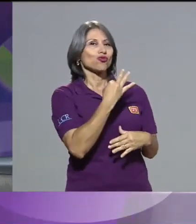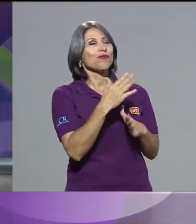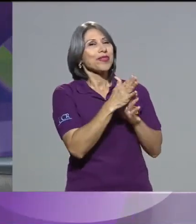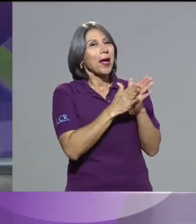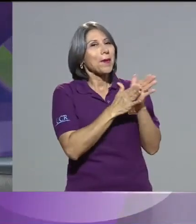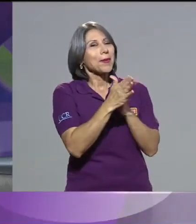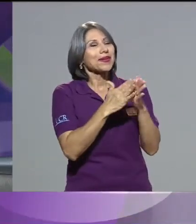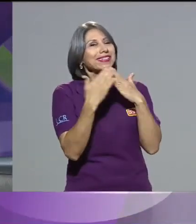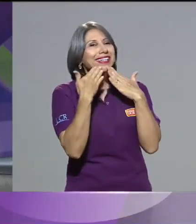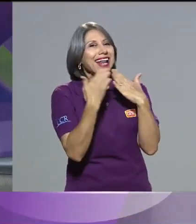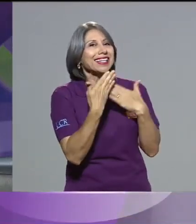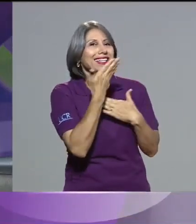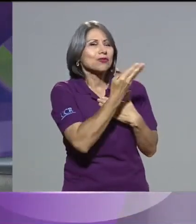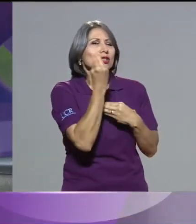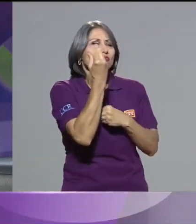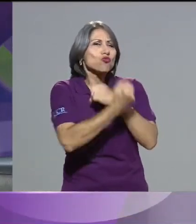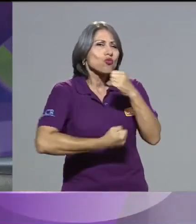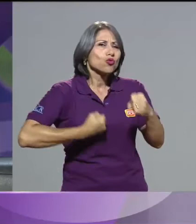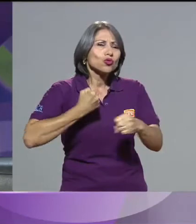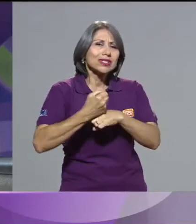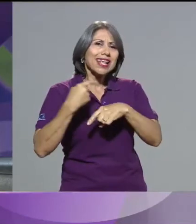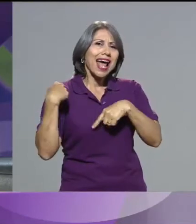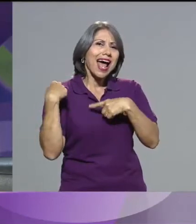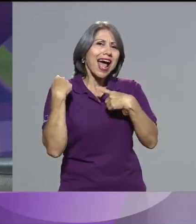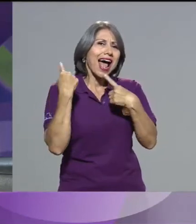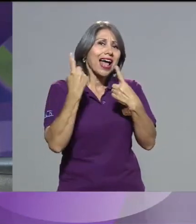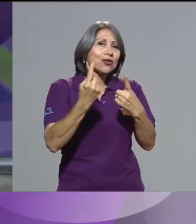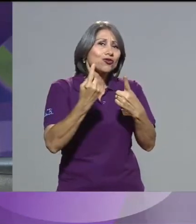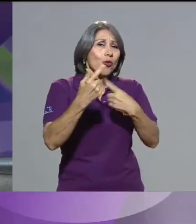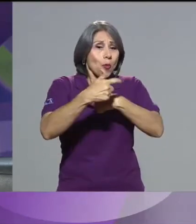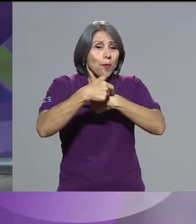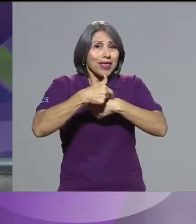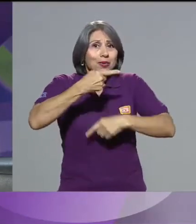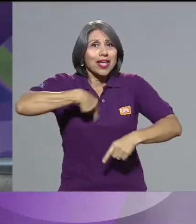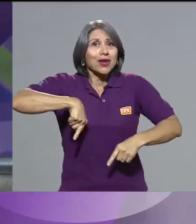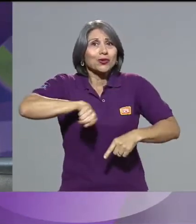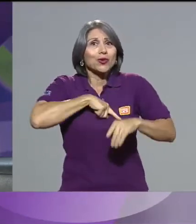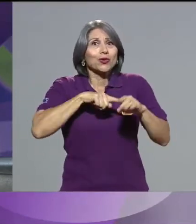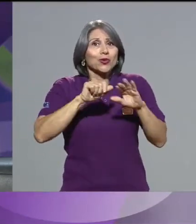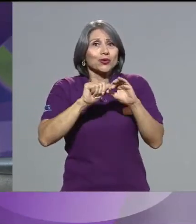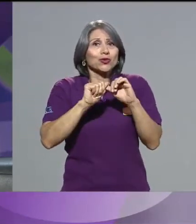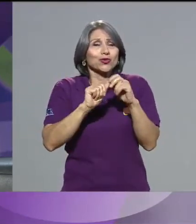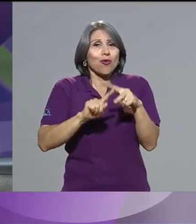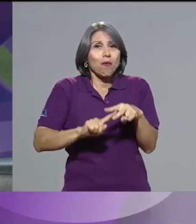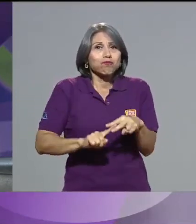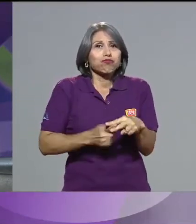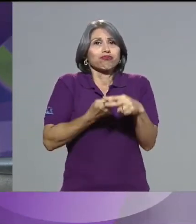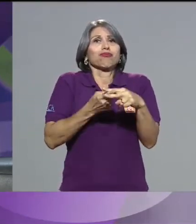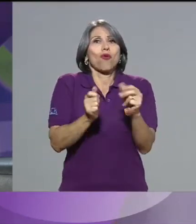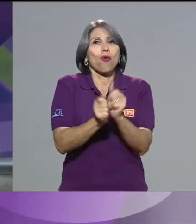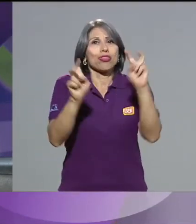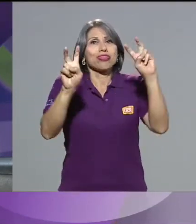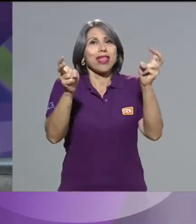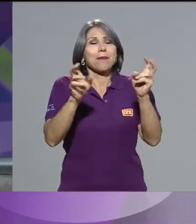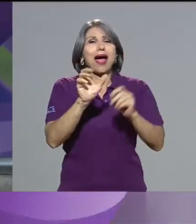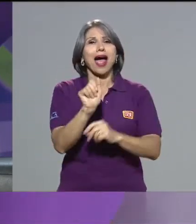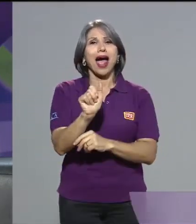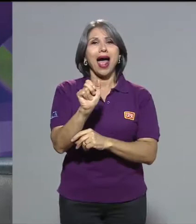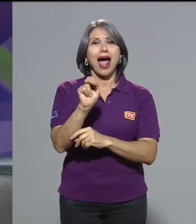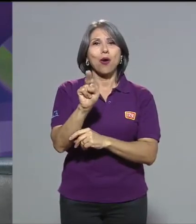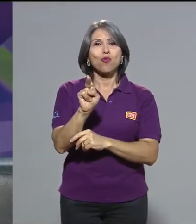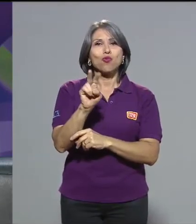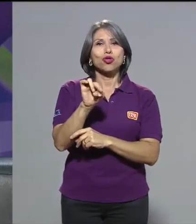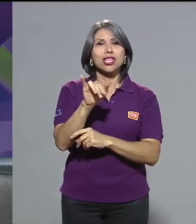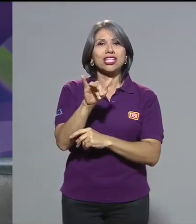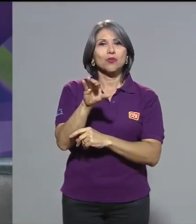porque durante tantos años, desde nuestro nacimiento, ¿verdad?, del autismo aquí en Costa Rica, nos han acompañado y nos han ayudado